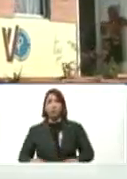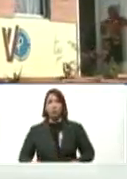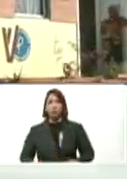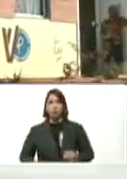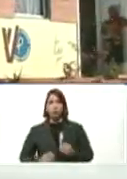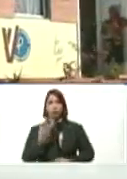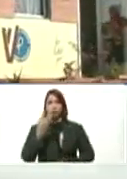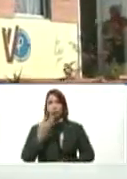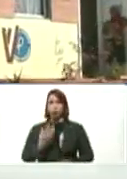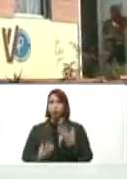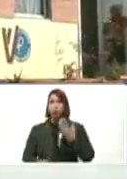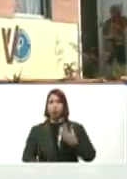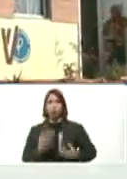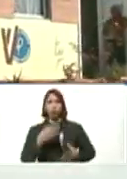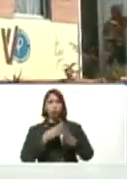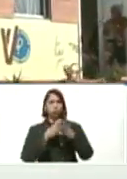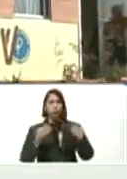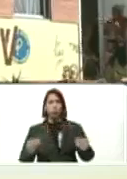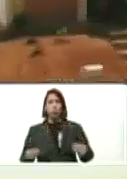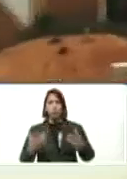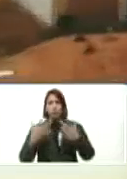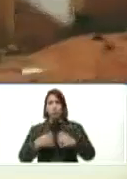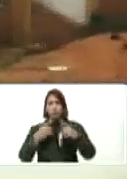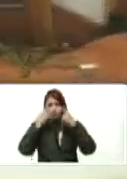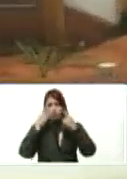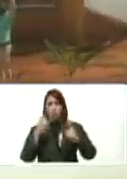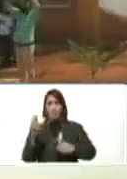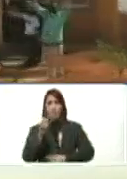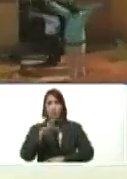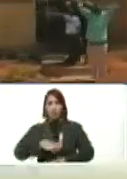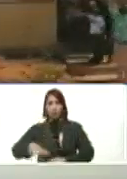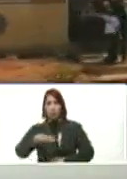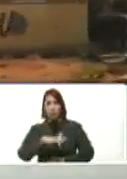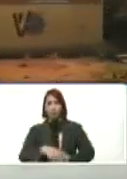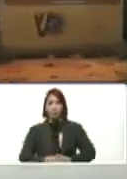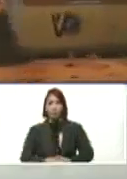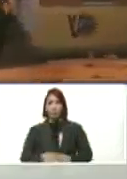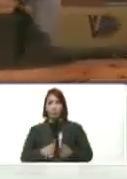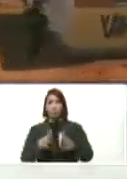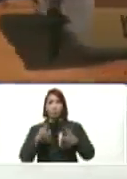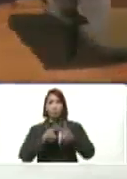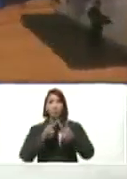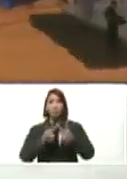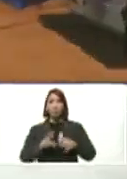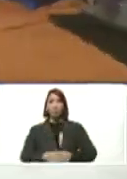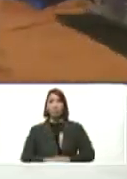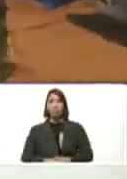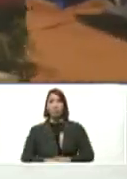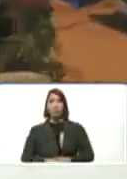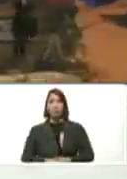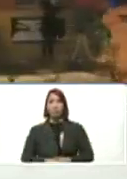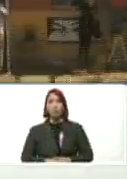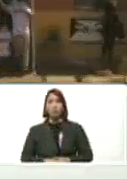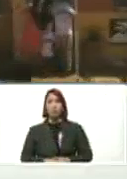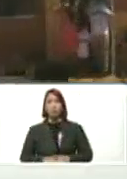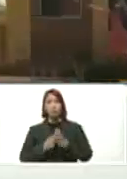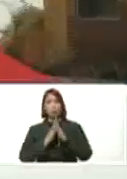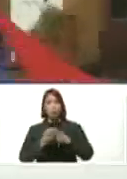florecimiento de los emprendedores y emprendedoras de Venezuela. Y la Gran Misión Vivienda Venezuela, Ildemaro